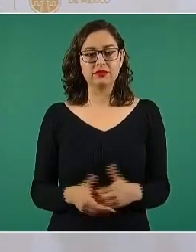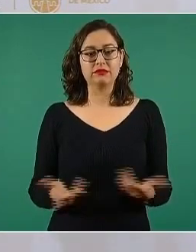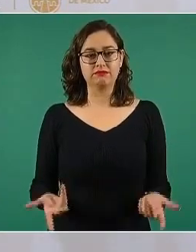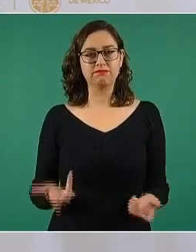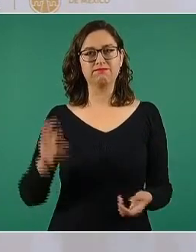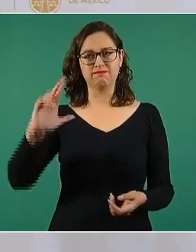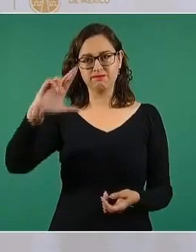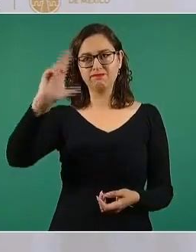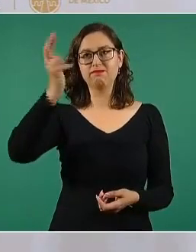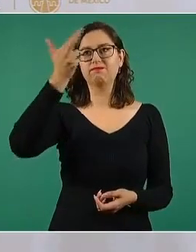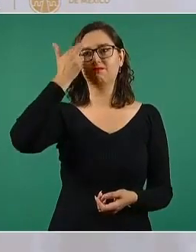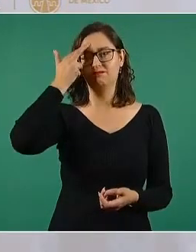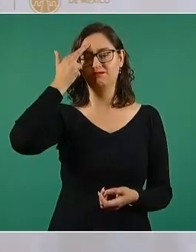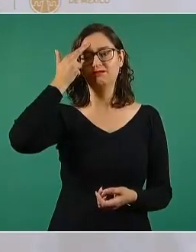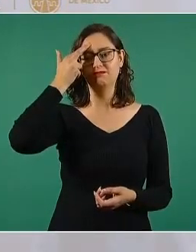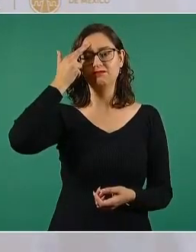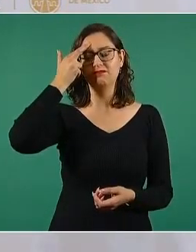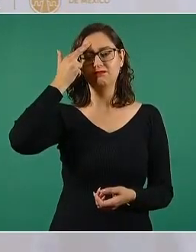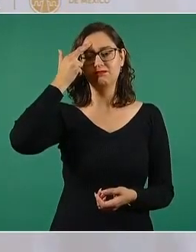Recordemos,